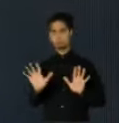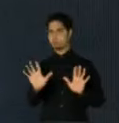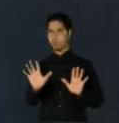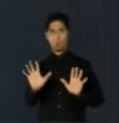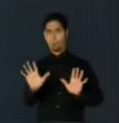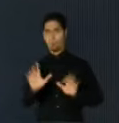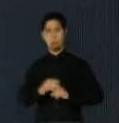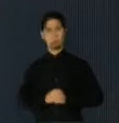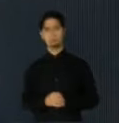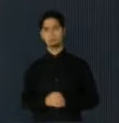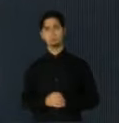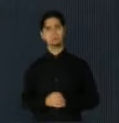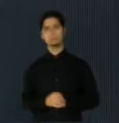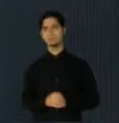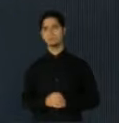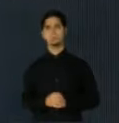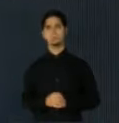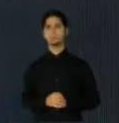nadie.